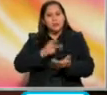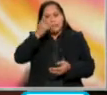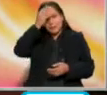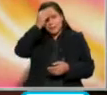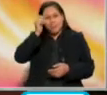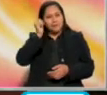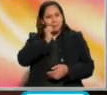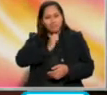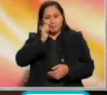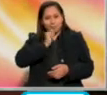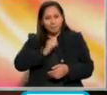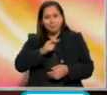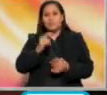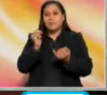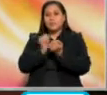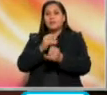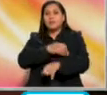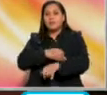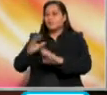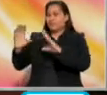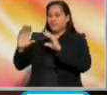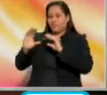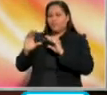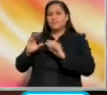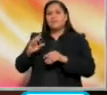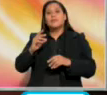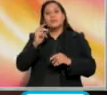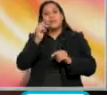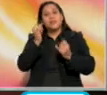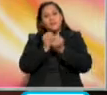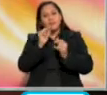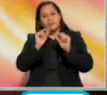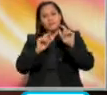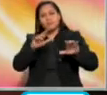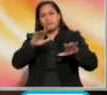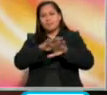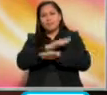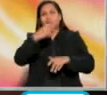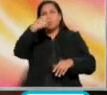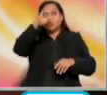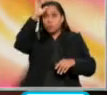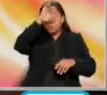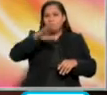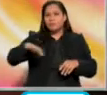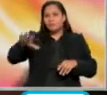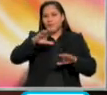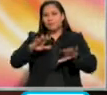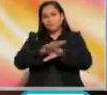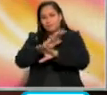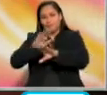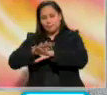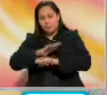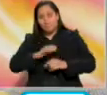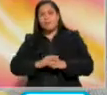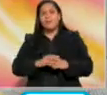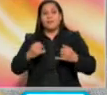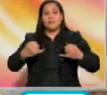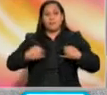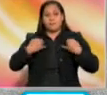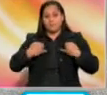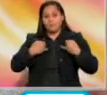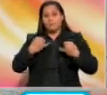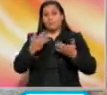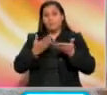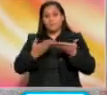tema de conversación dentro de las Y familias. va evolucionando también, de alguna manera, con la sociedad. Vas cambiando tú también. Claro. Los jóvenes no es lo mismo, las preguntas que tienen